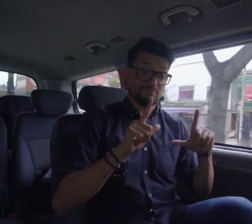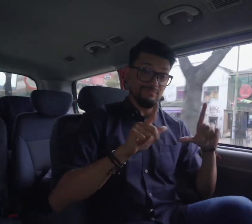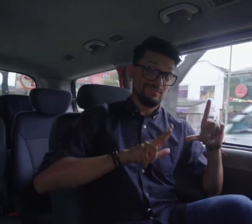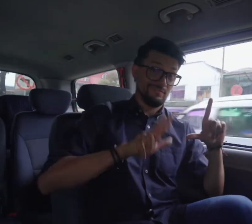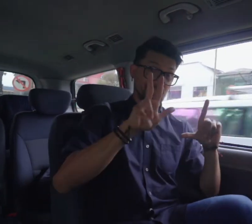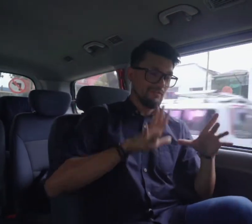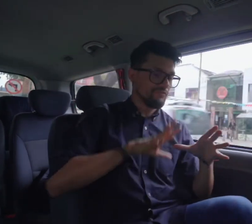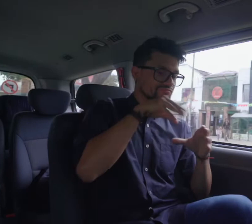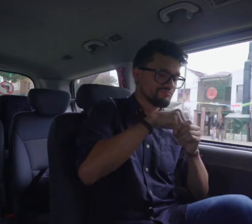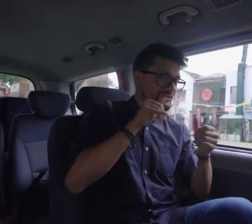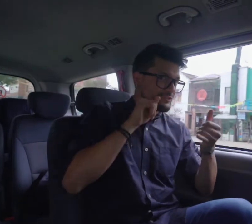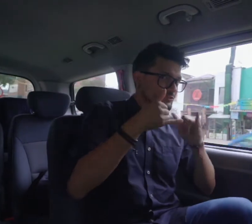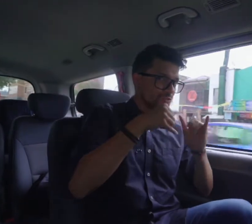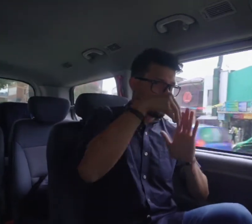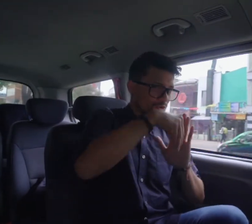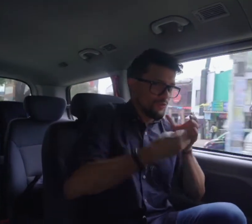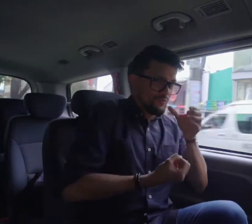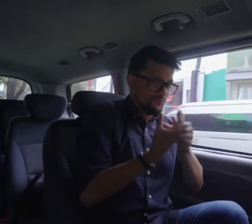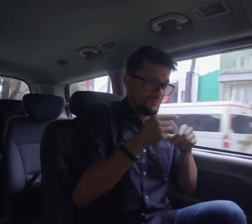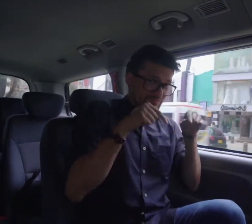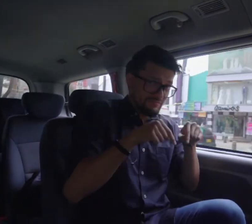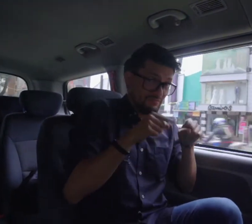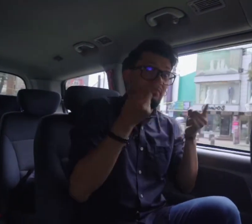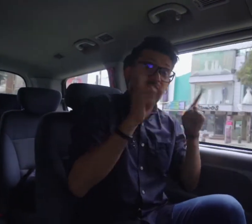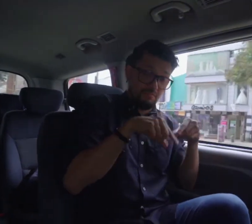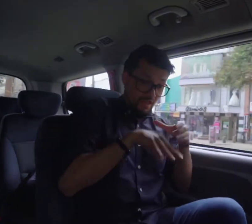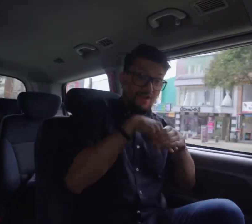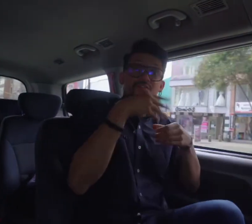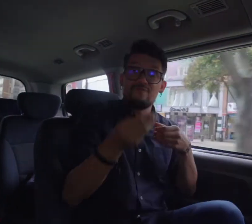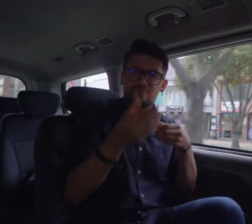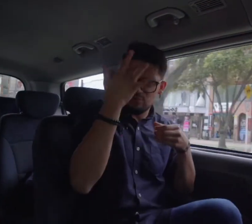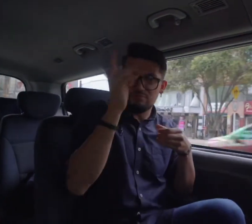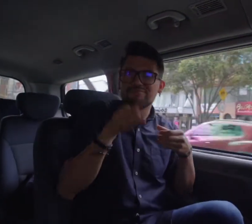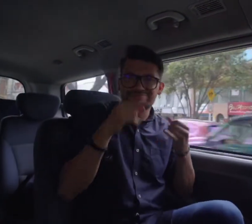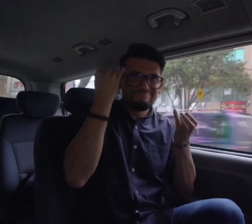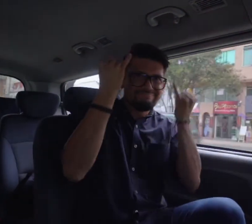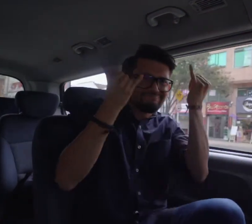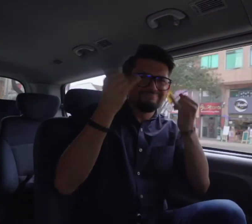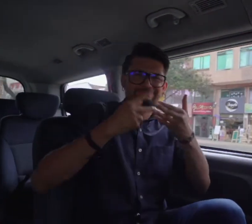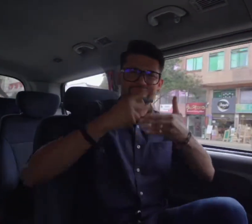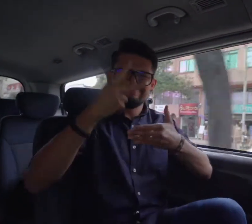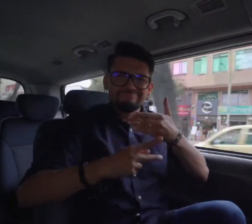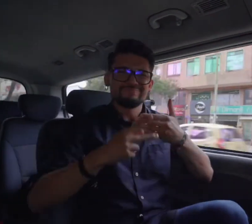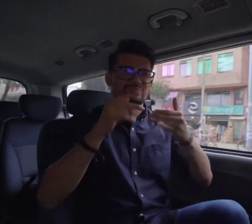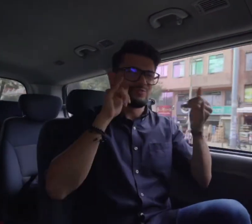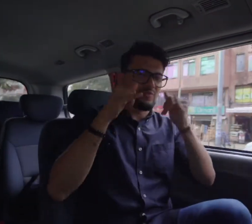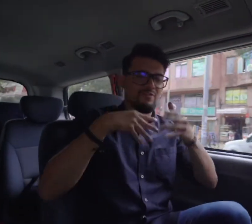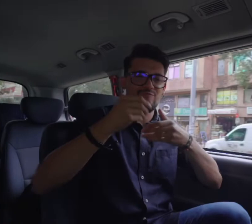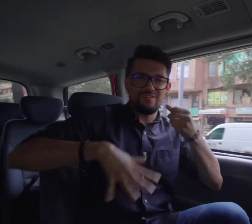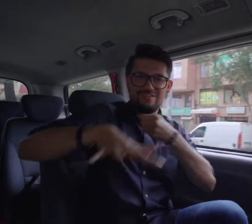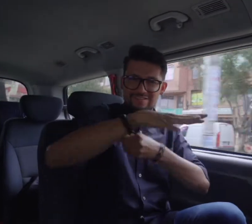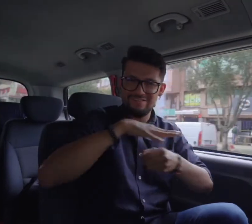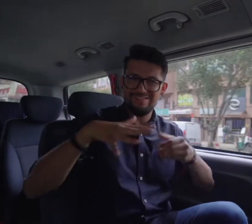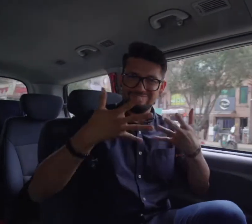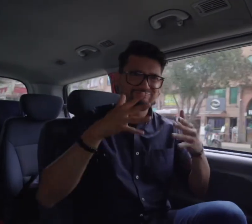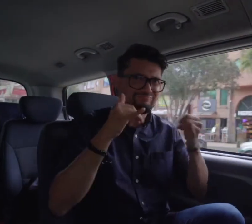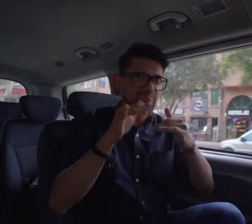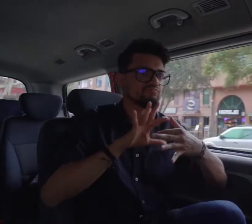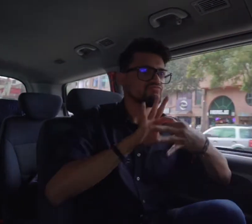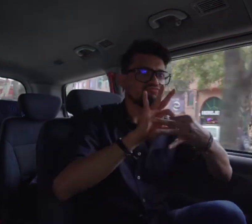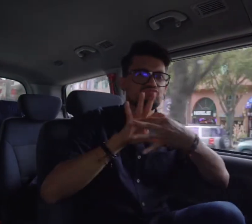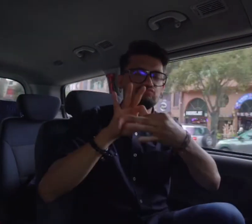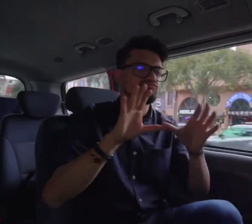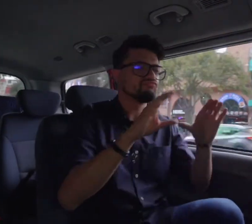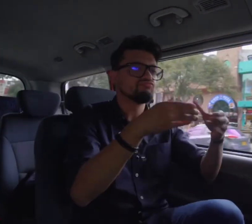Ahora salimos de las instalaciones del canal porque así como el Canal 13 produce contenidos con su equipo interno, también mantiene